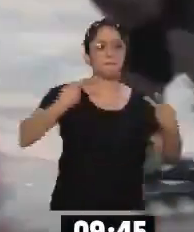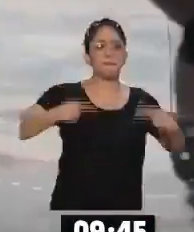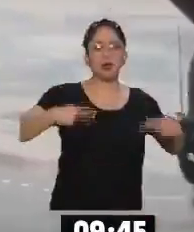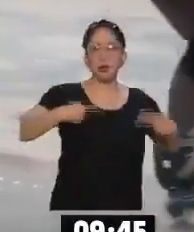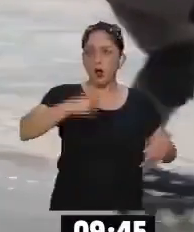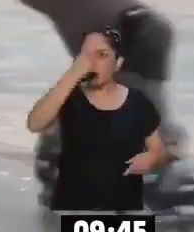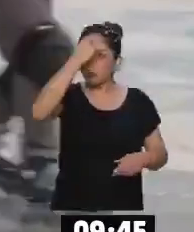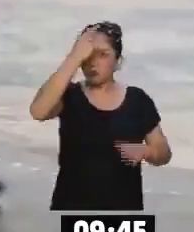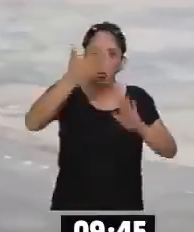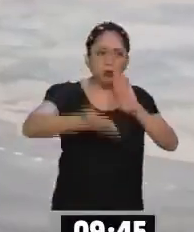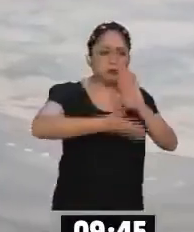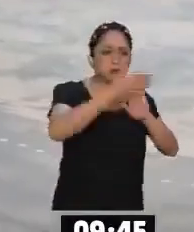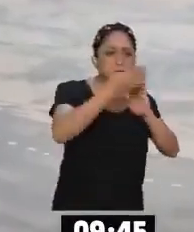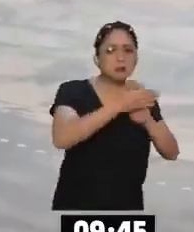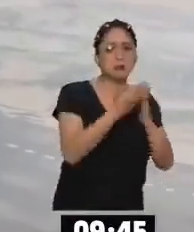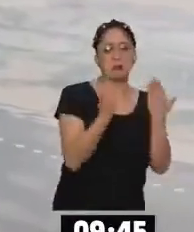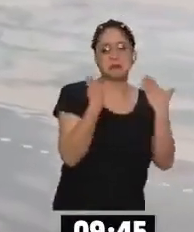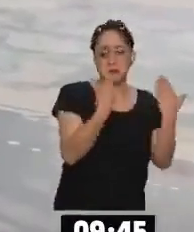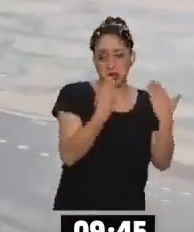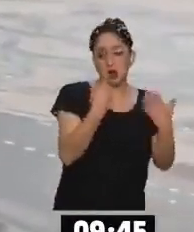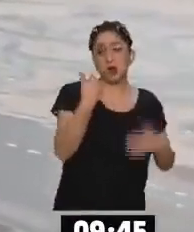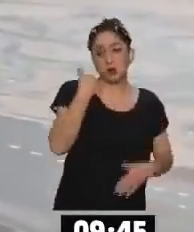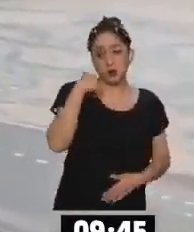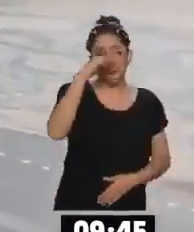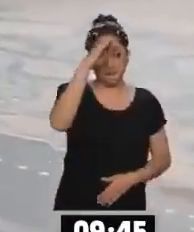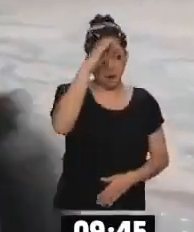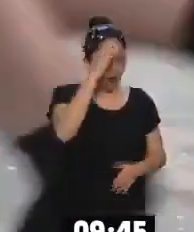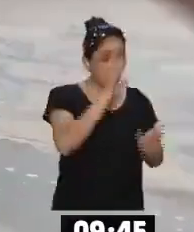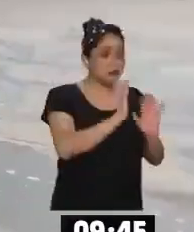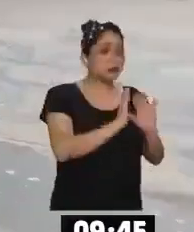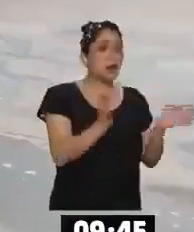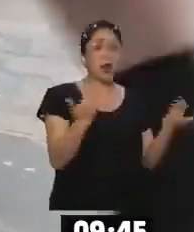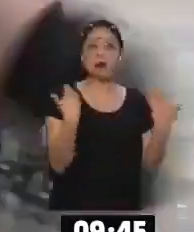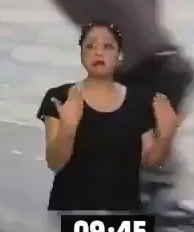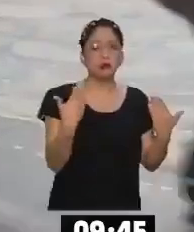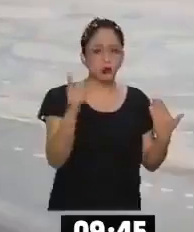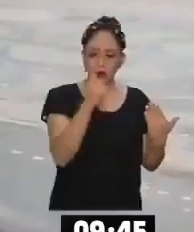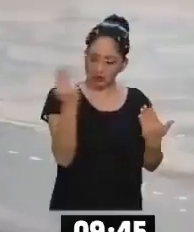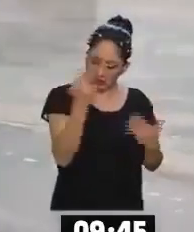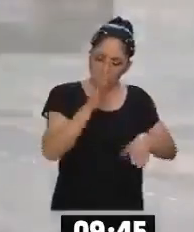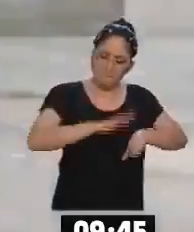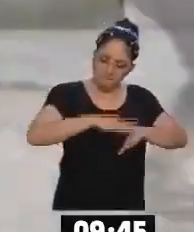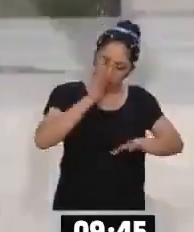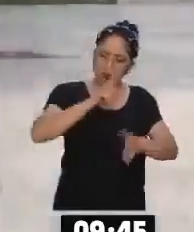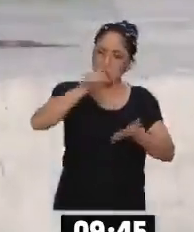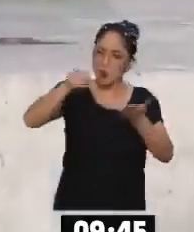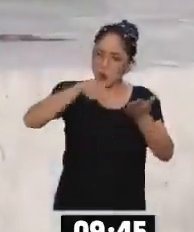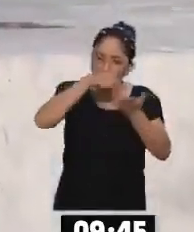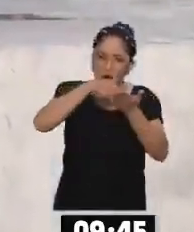todavía hacen falta más espacios, entonces estaría muy cool que se siguiera impulsando el crear espacios como este.